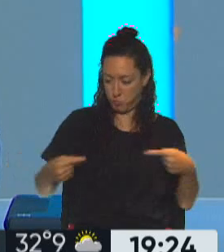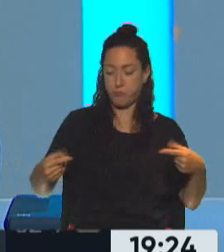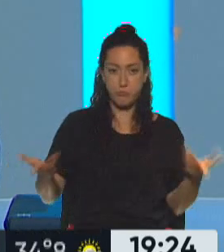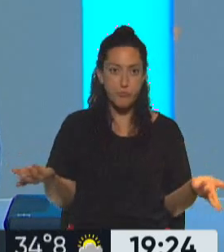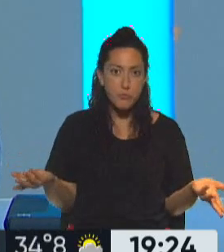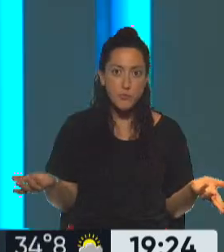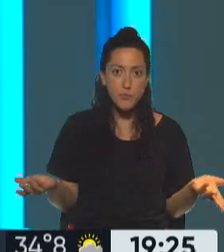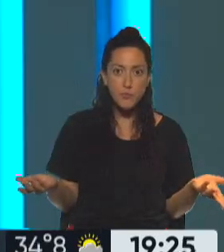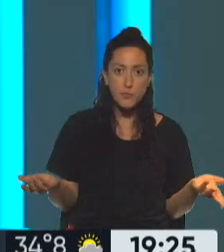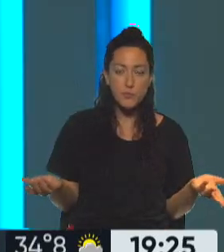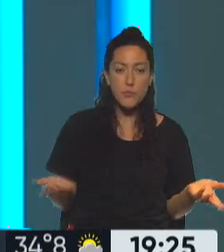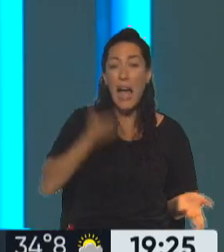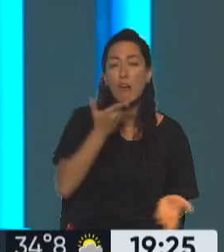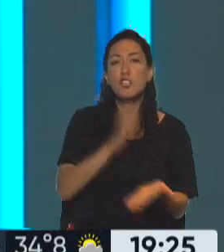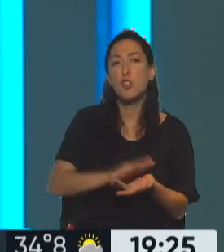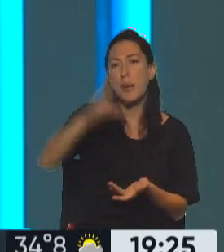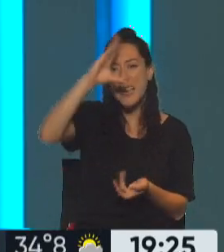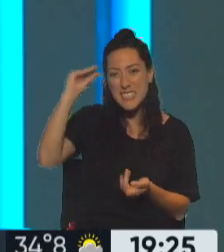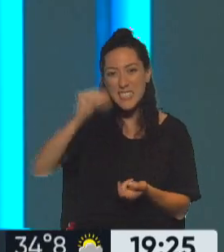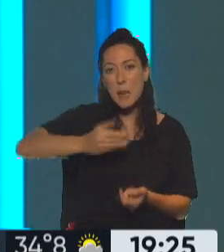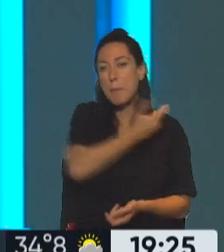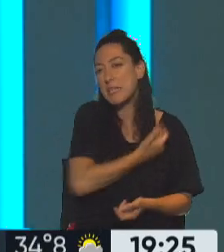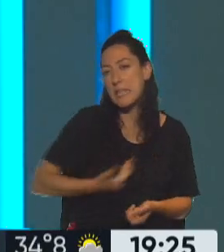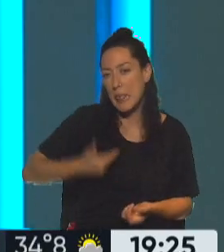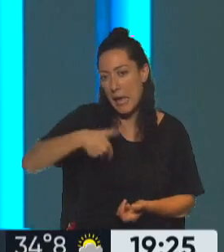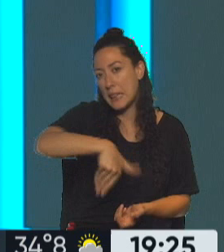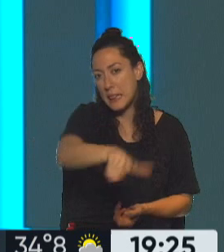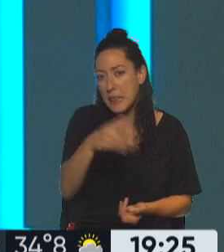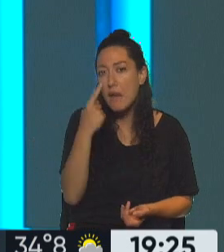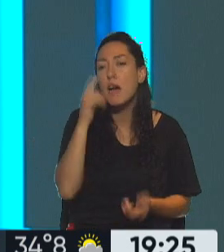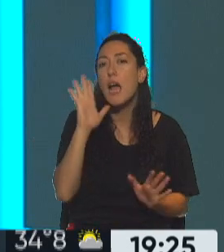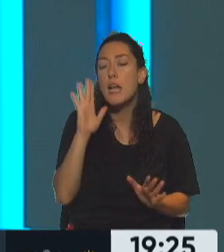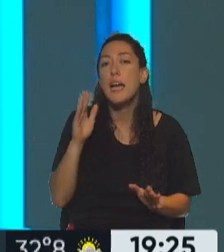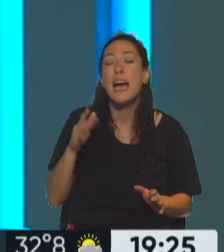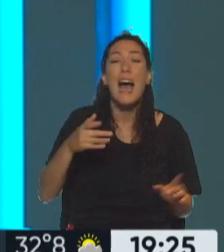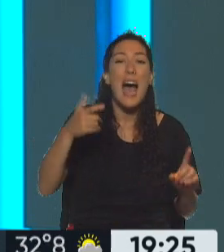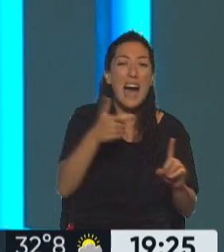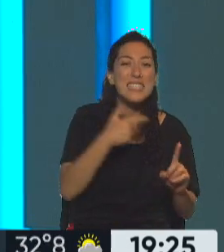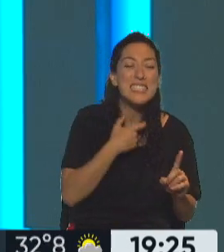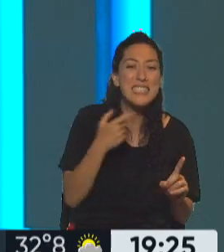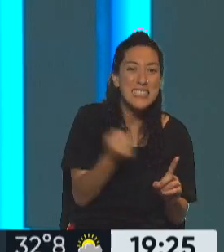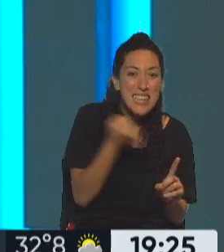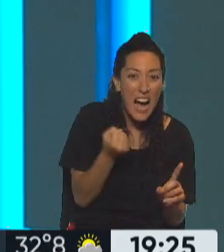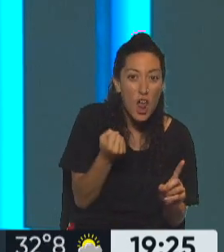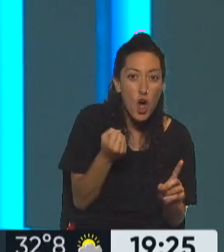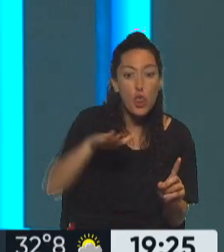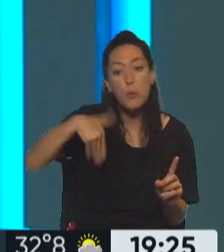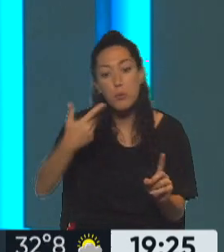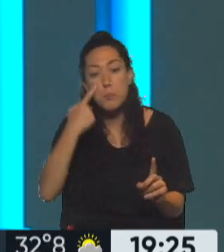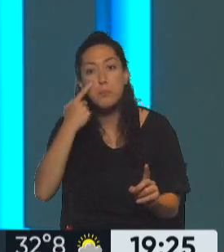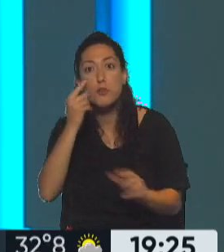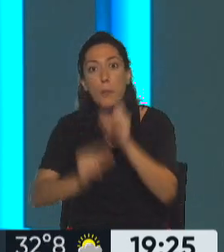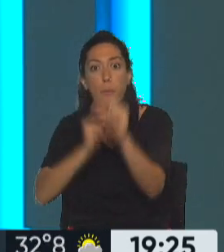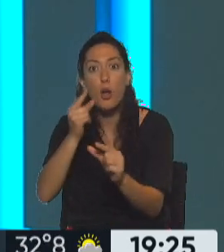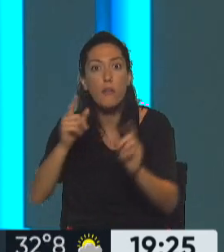se empieza a hablar de Cristina presidenta empieza a levantar el perfil después del atentado de la vicepresidenta Y empezamos a hablar de la causa de